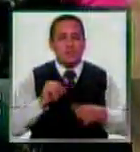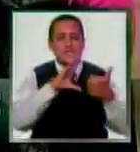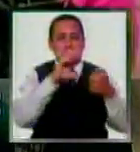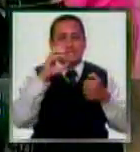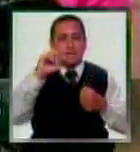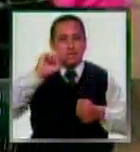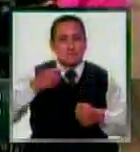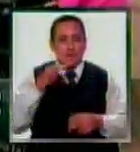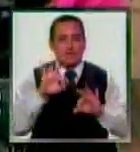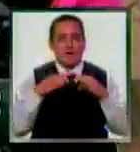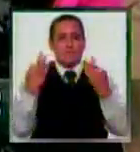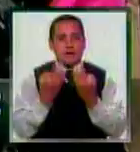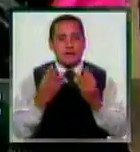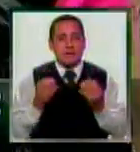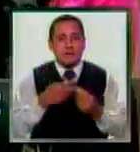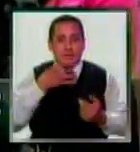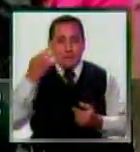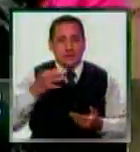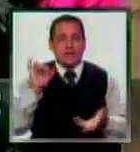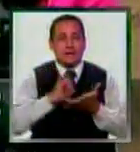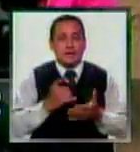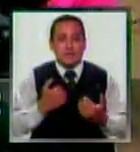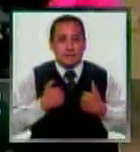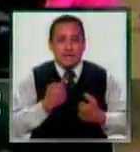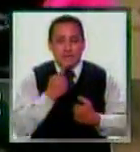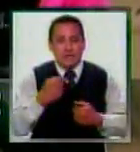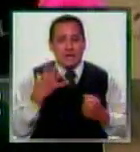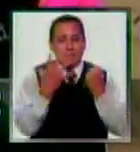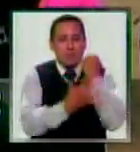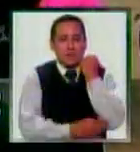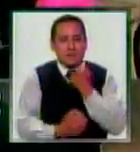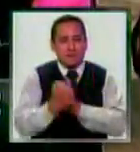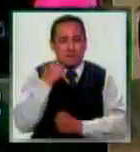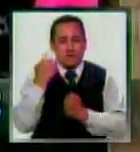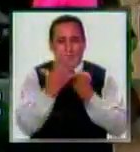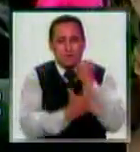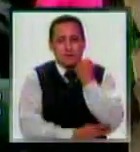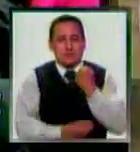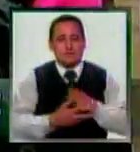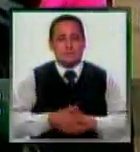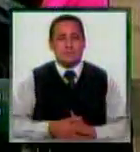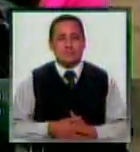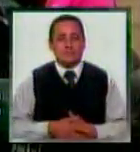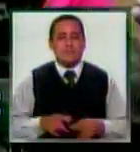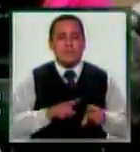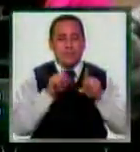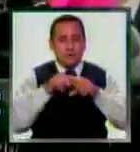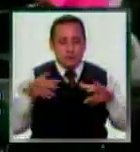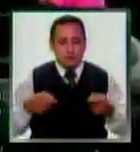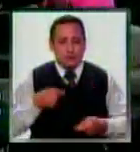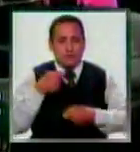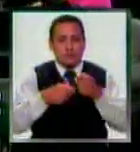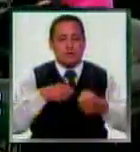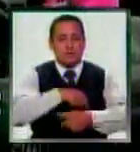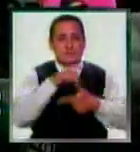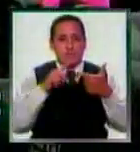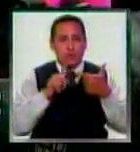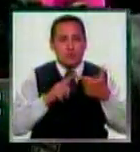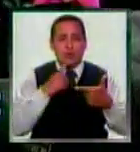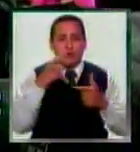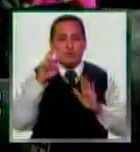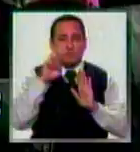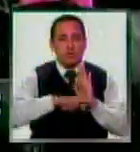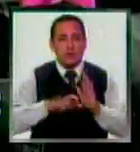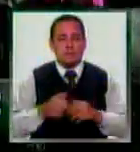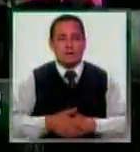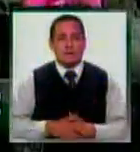600.000 familias, obviamente que se encuentran en la pobreza y extrema pobreza, a través de este fondo. En segundo lugar, hay un